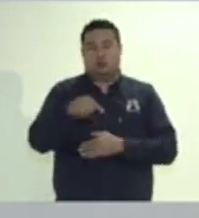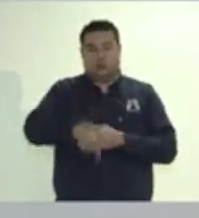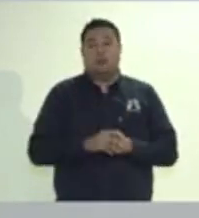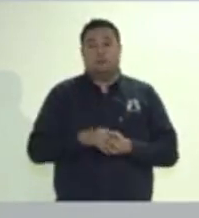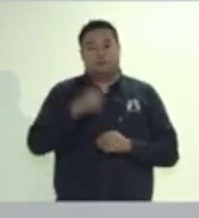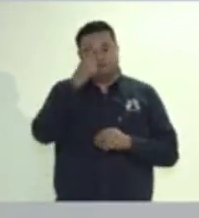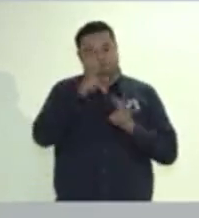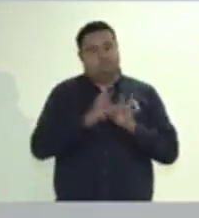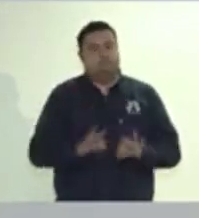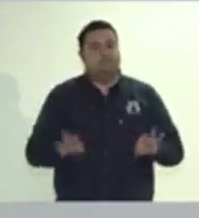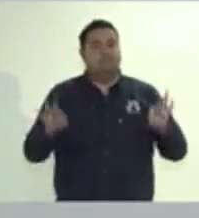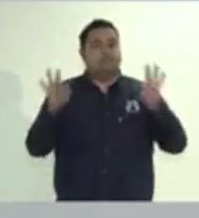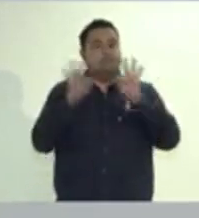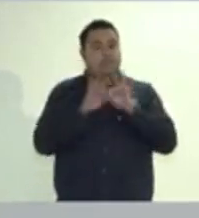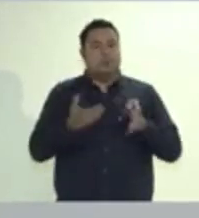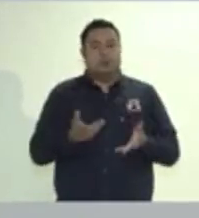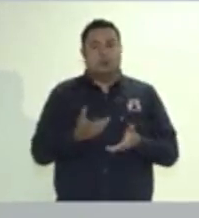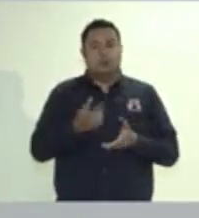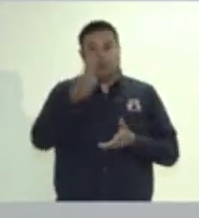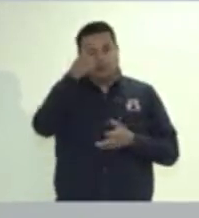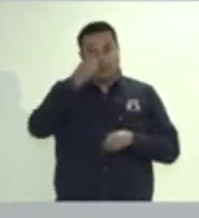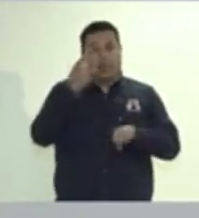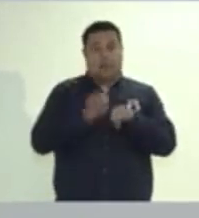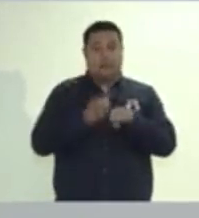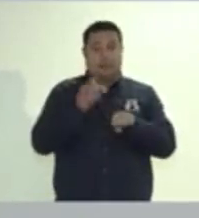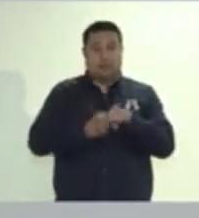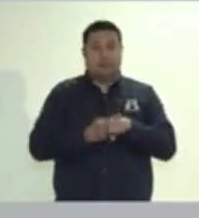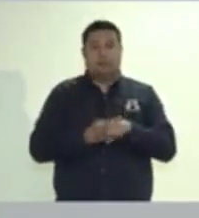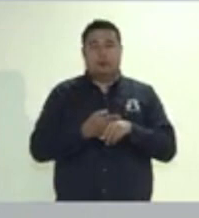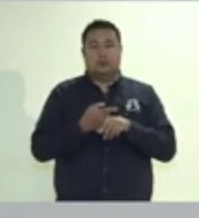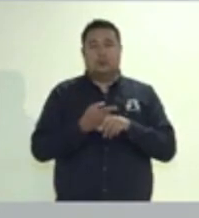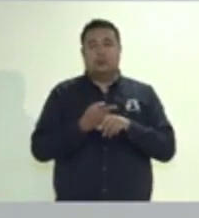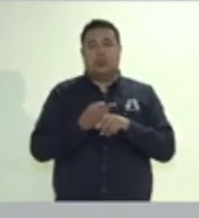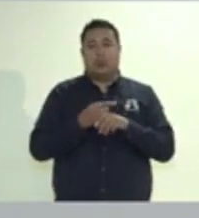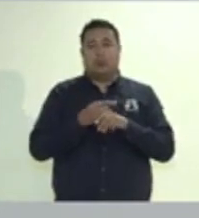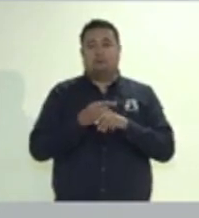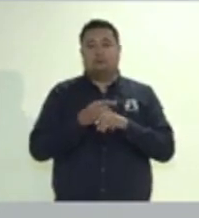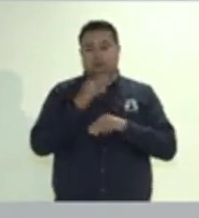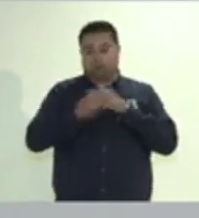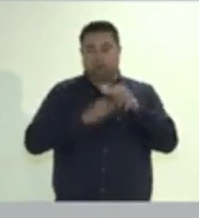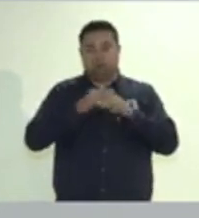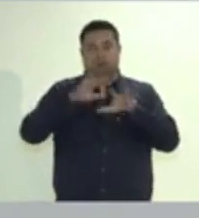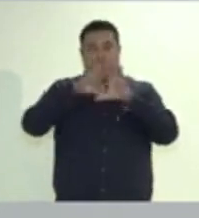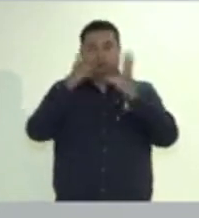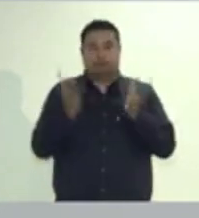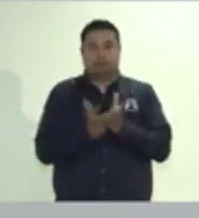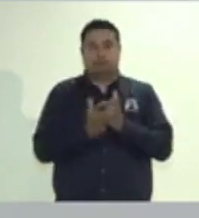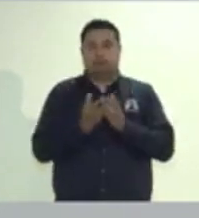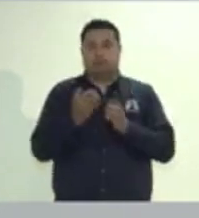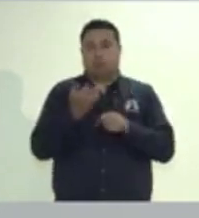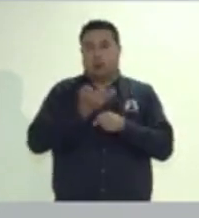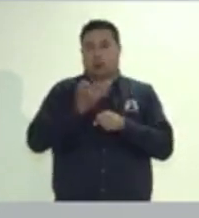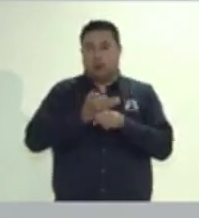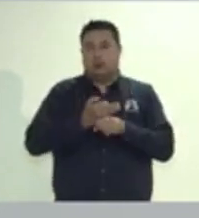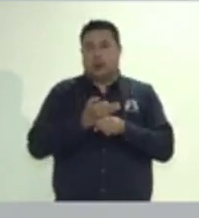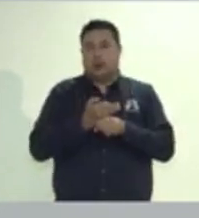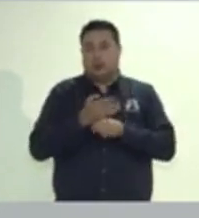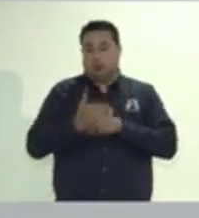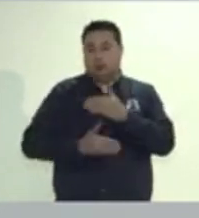198 en el altiplano potosino 94 en la zona centro 820 en la zona media y